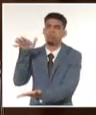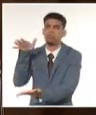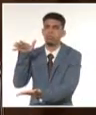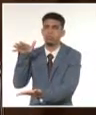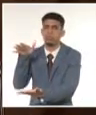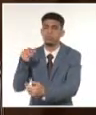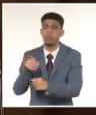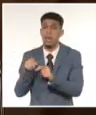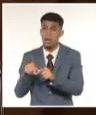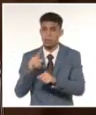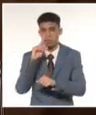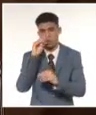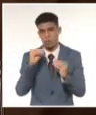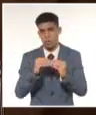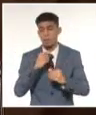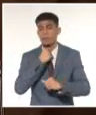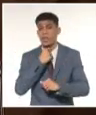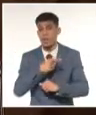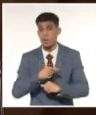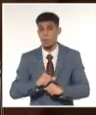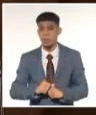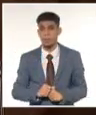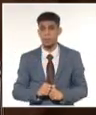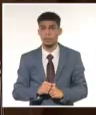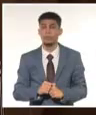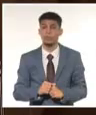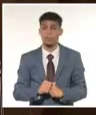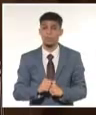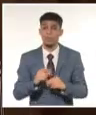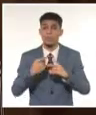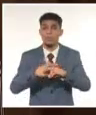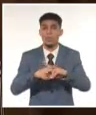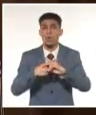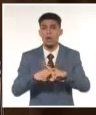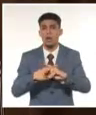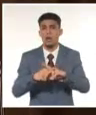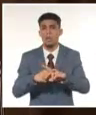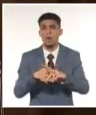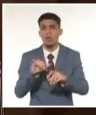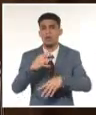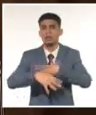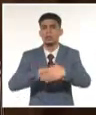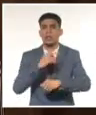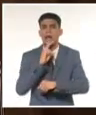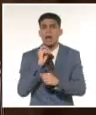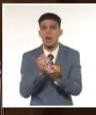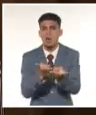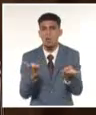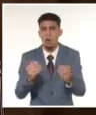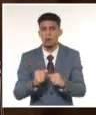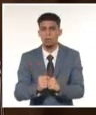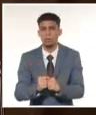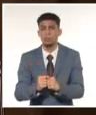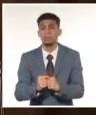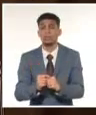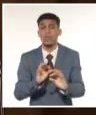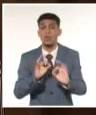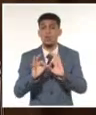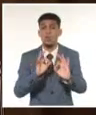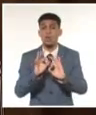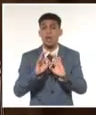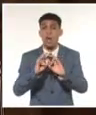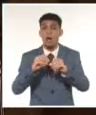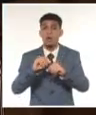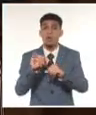tiempo. Me refiero concretamente al abasto de agua, el saneamiento, la recogida de desechos sólidos, el